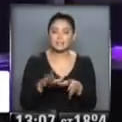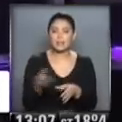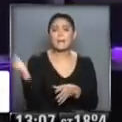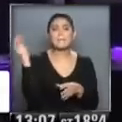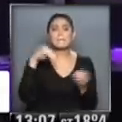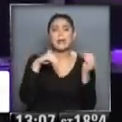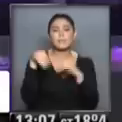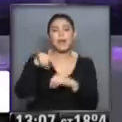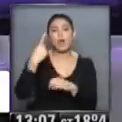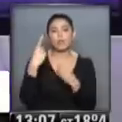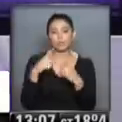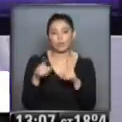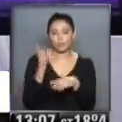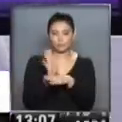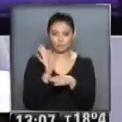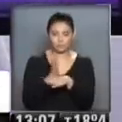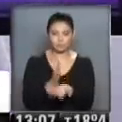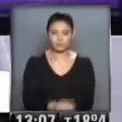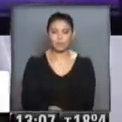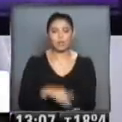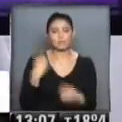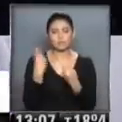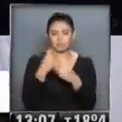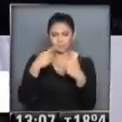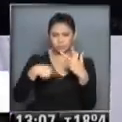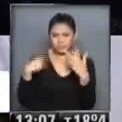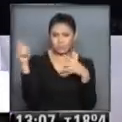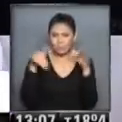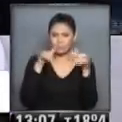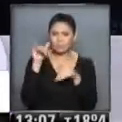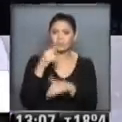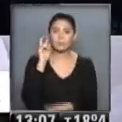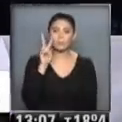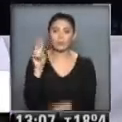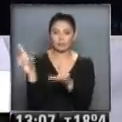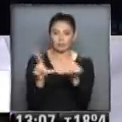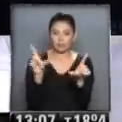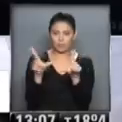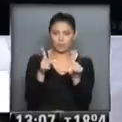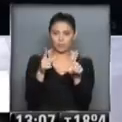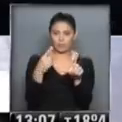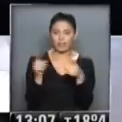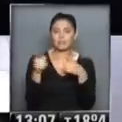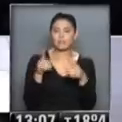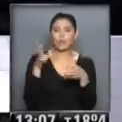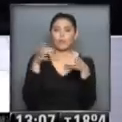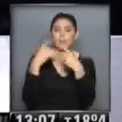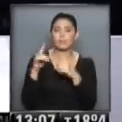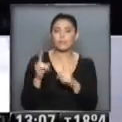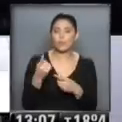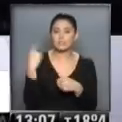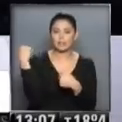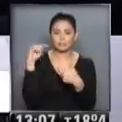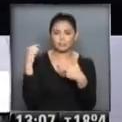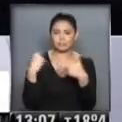irán sumando. Muchos de los convocados, ahí vemos las imágenes, lo vemos a Herbert Chiviana y también Albarrán y compañía.